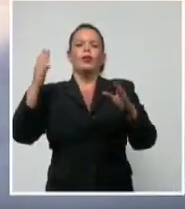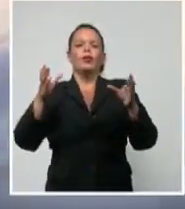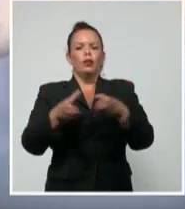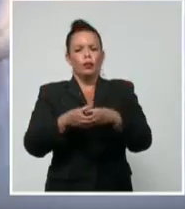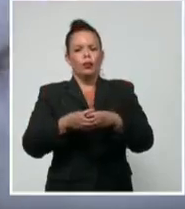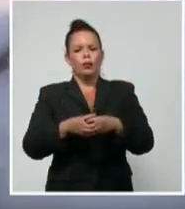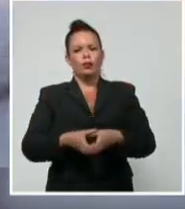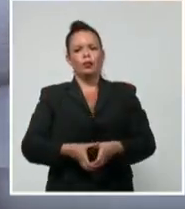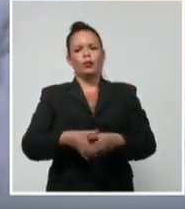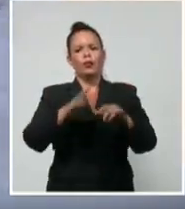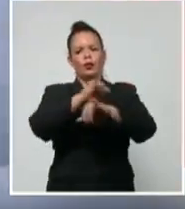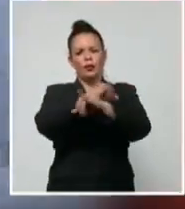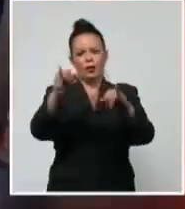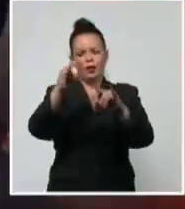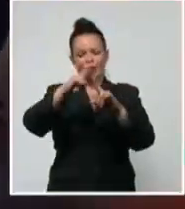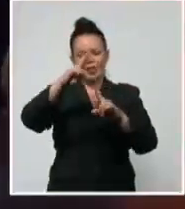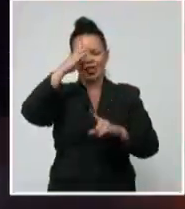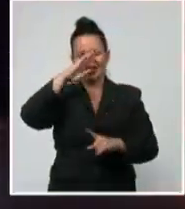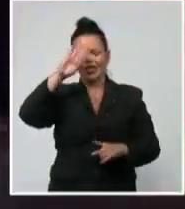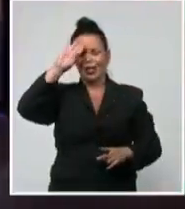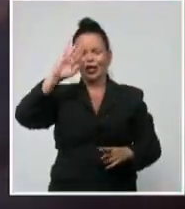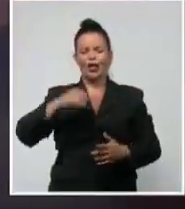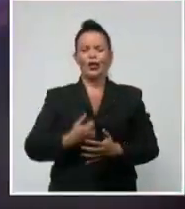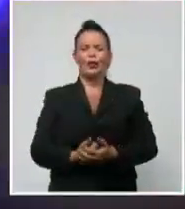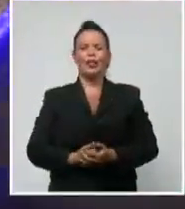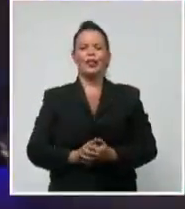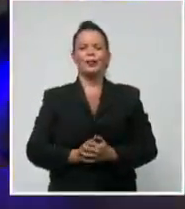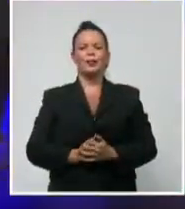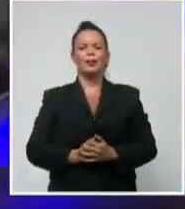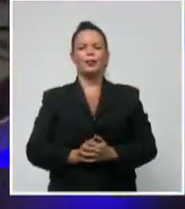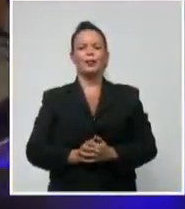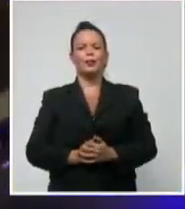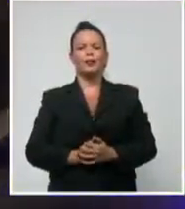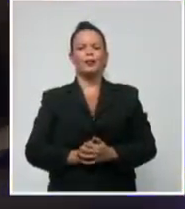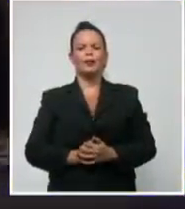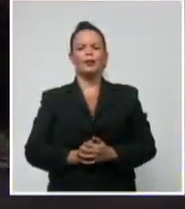Cuba, Bárbara de Haz, Trovajo, Sistema Informativo de la Televisión Cubana.